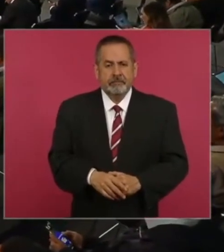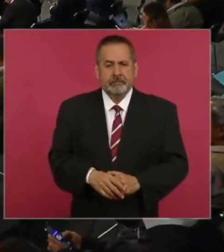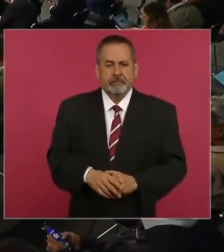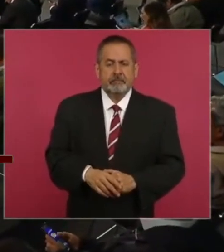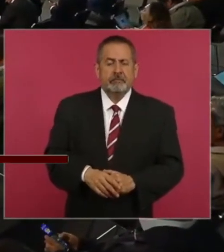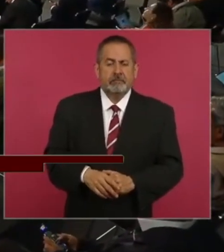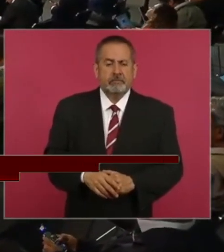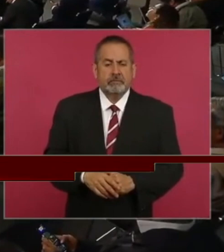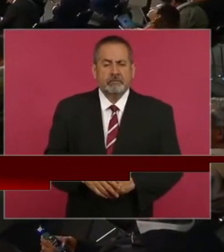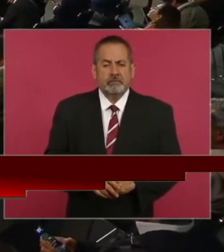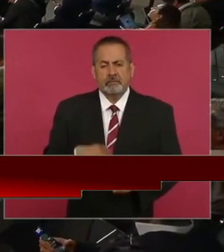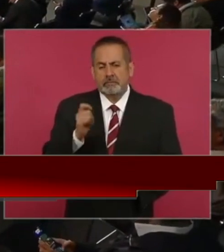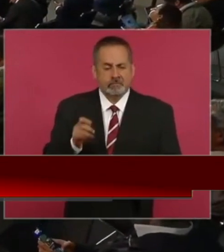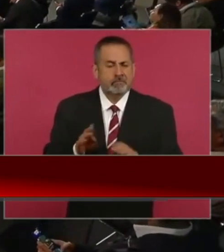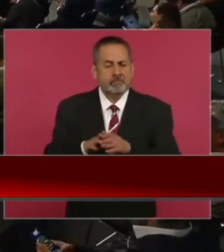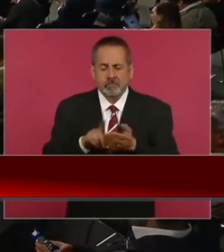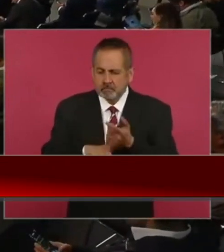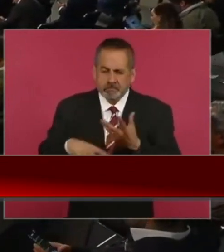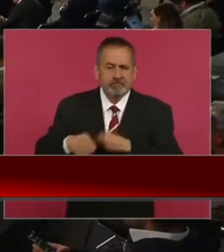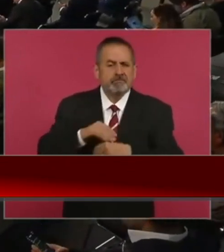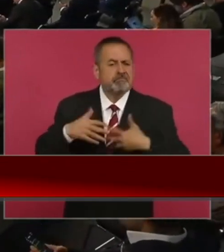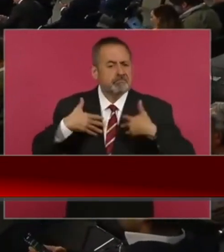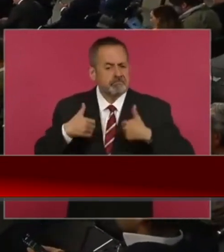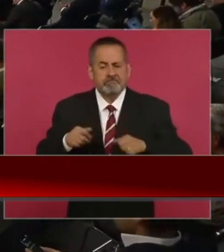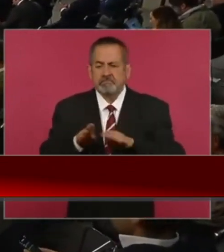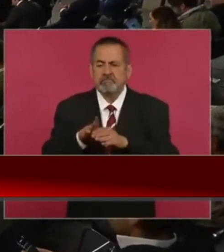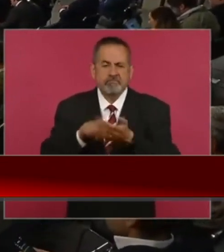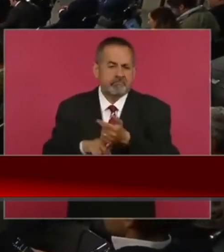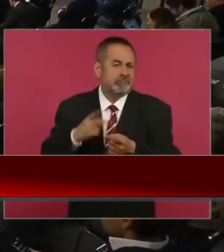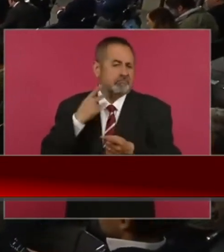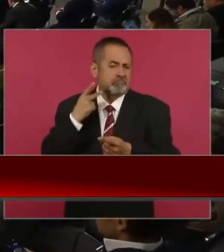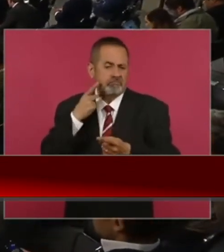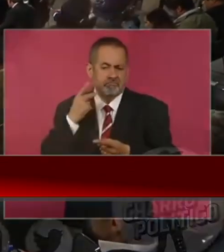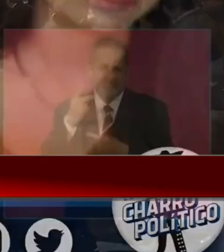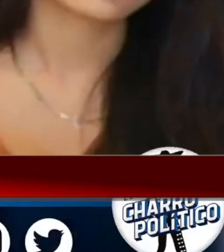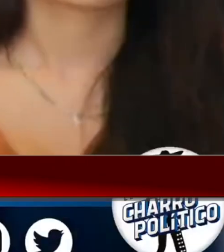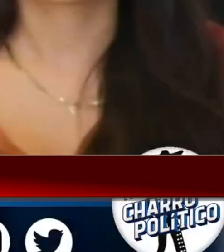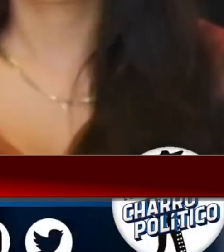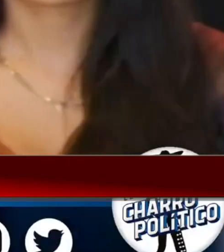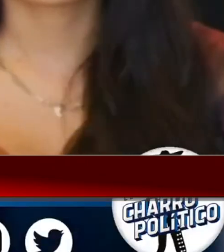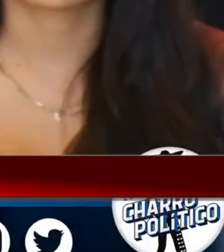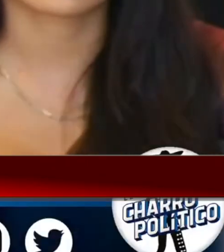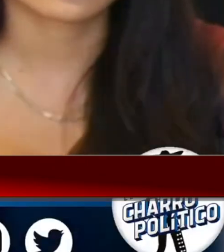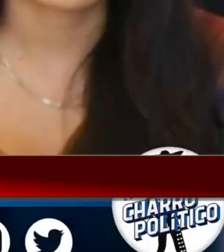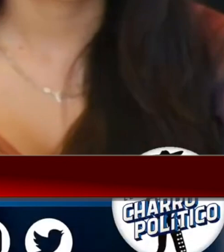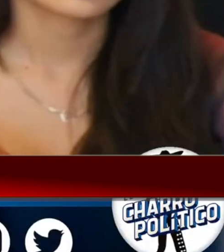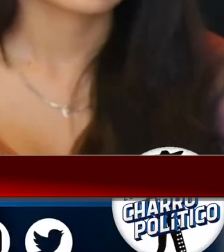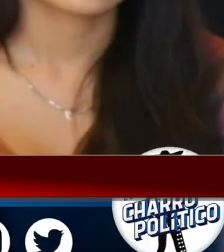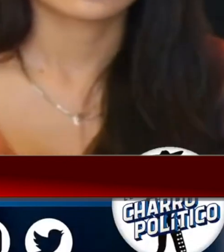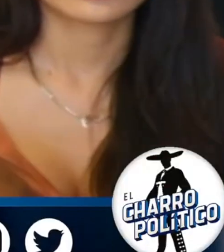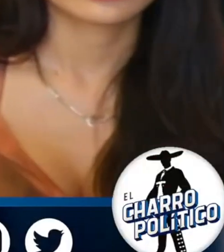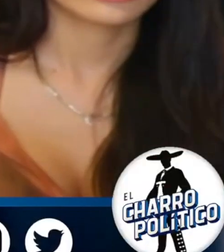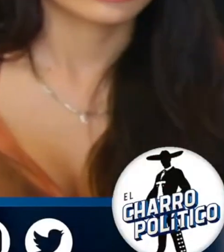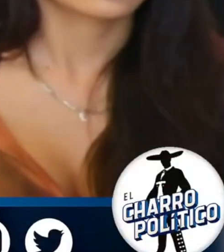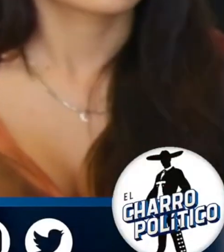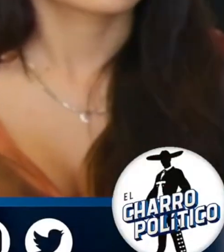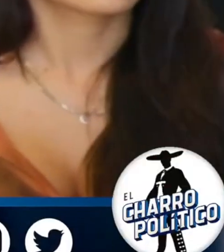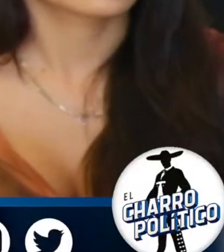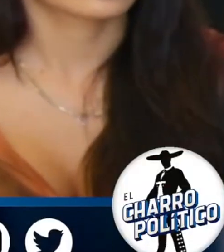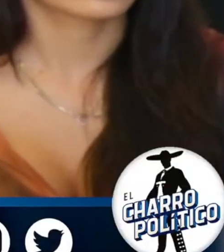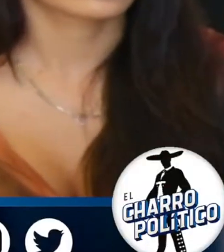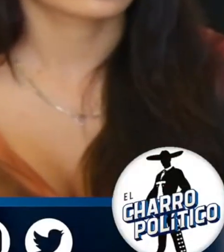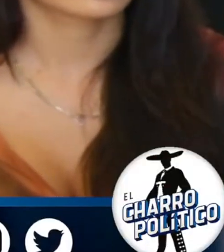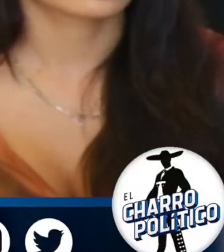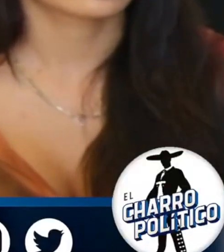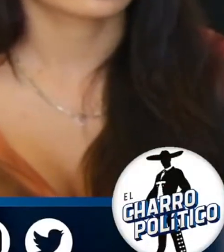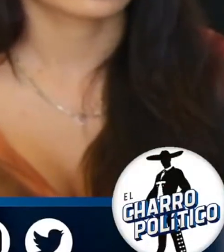Y que entiendan que la política es un imperativo ético, no estos